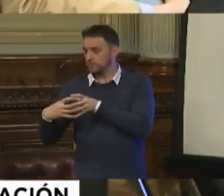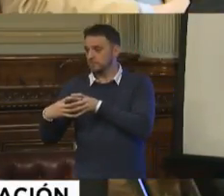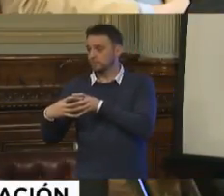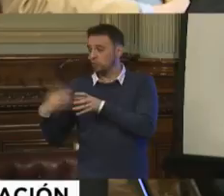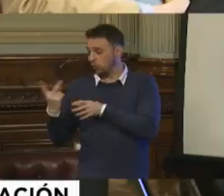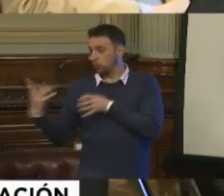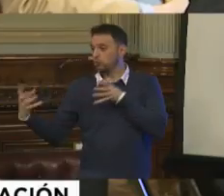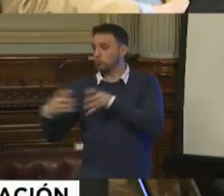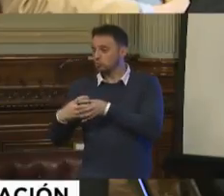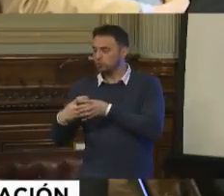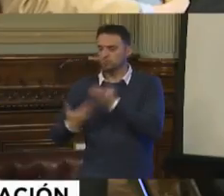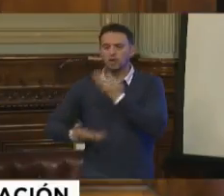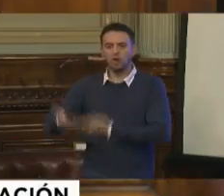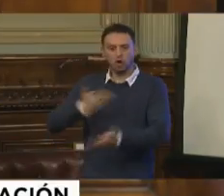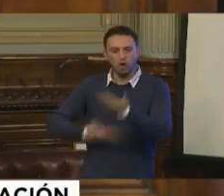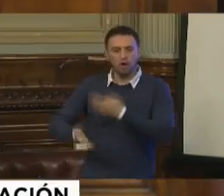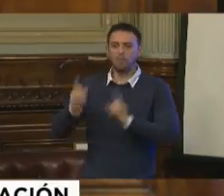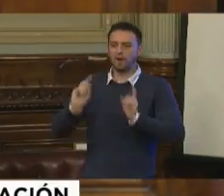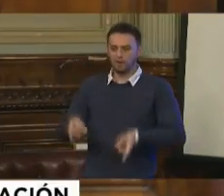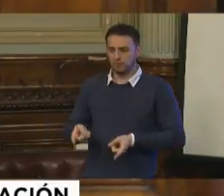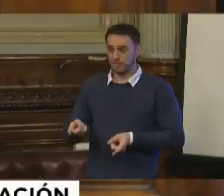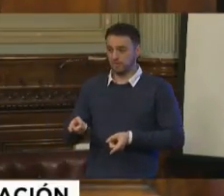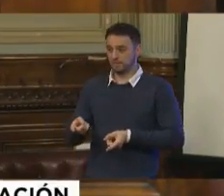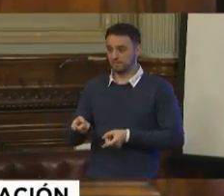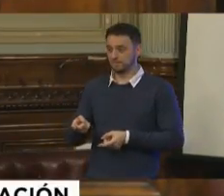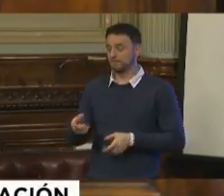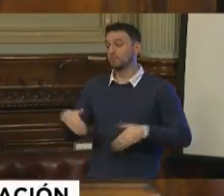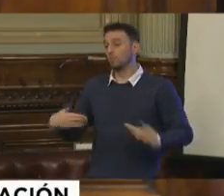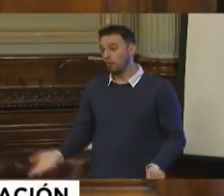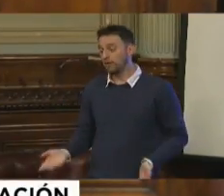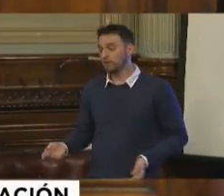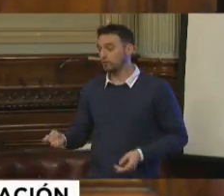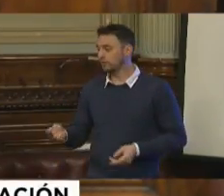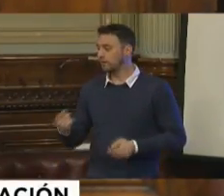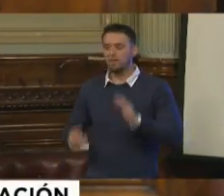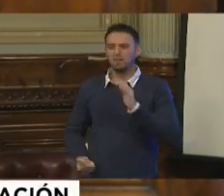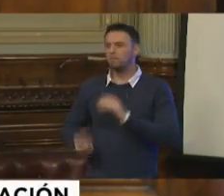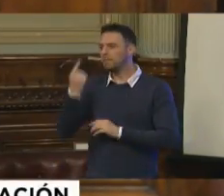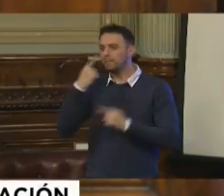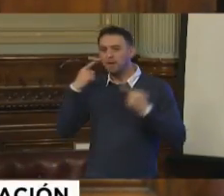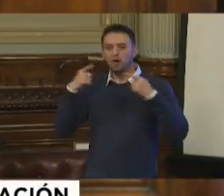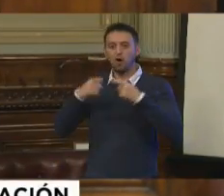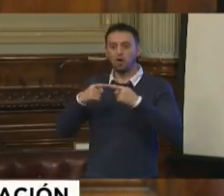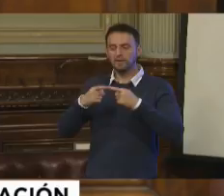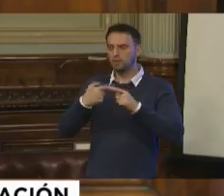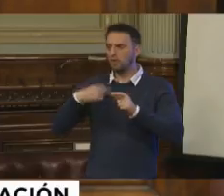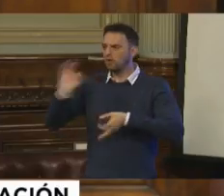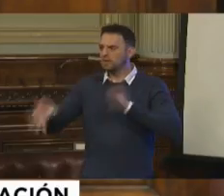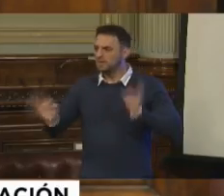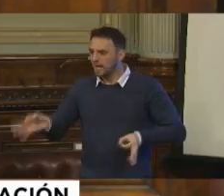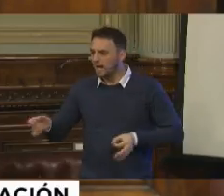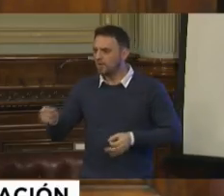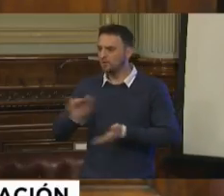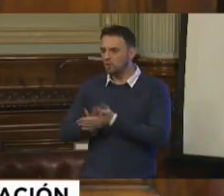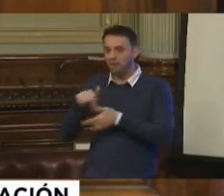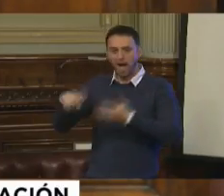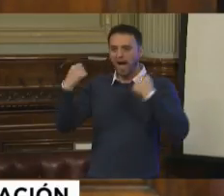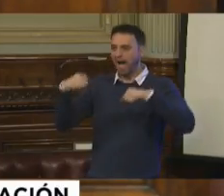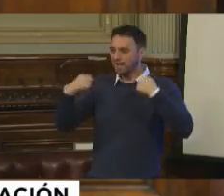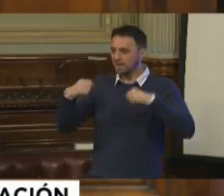en nuestro programa de capacitación colaboramos un poquito en el rubro por eso lo primero que hicimos al enterarnos de